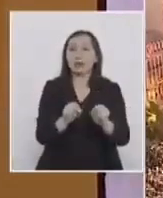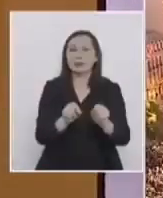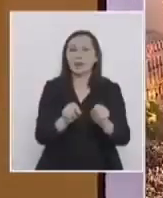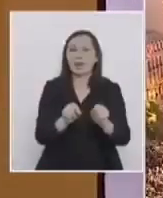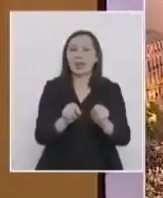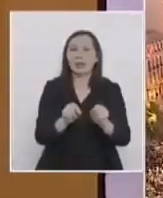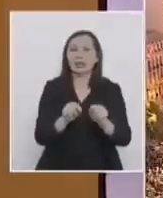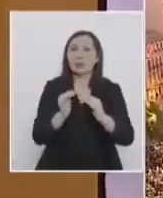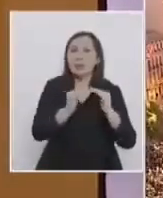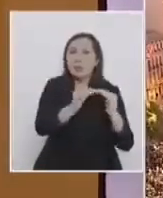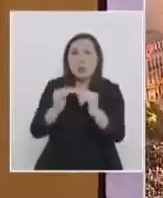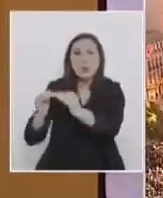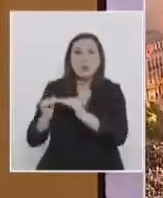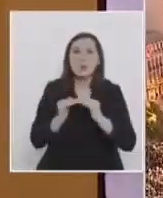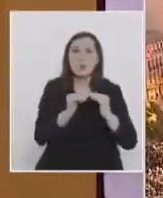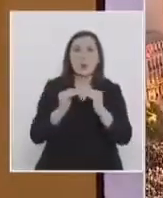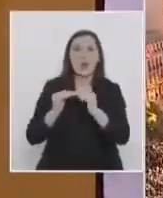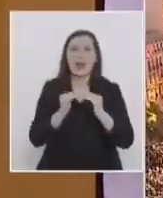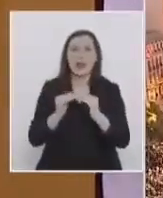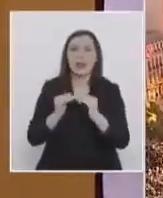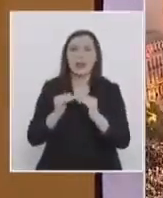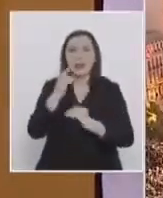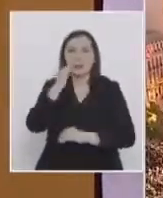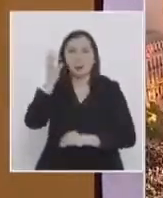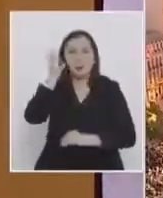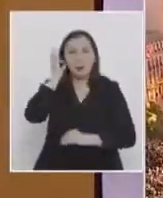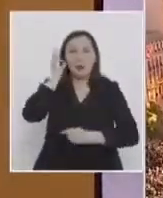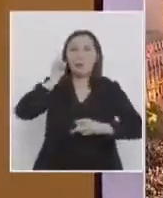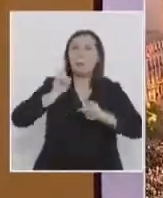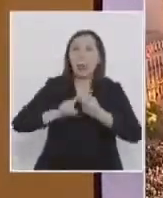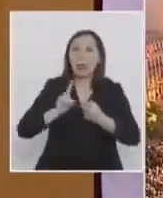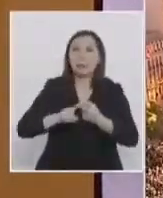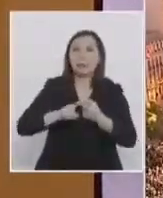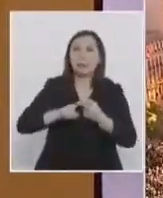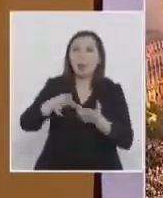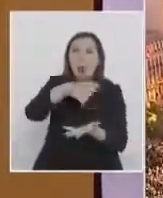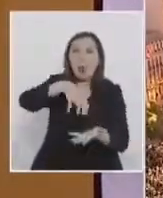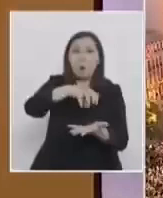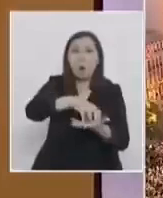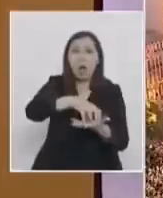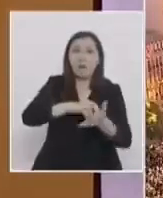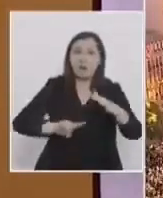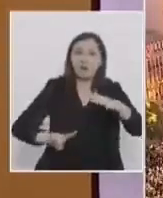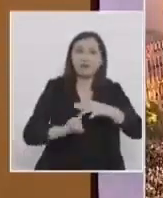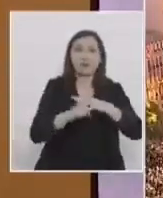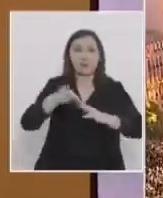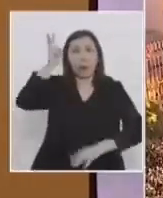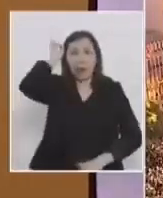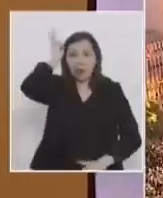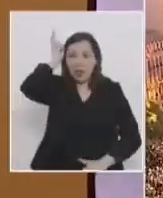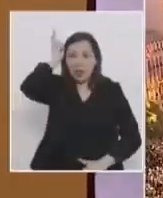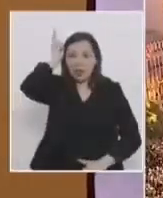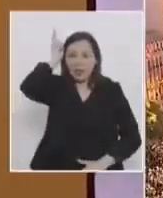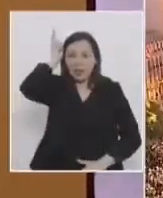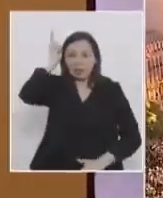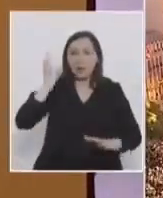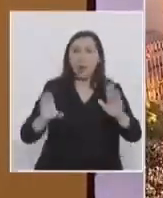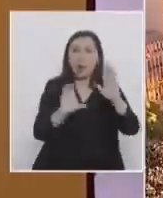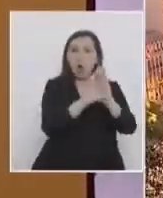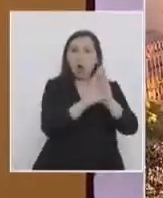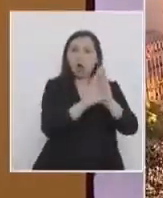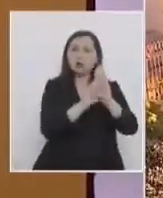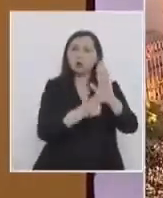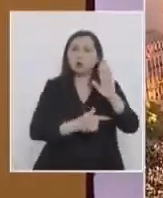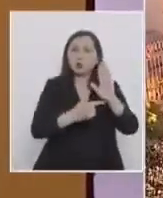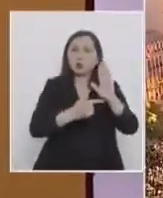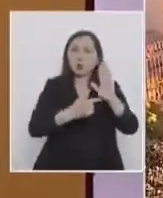de manera paritaria, con participación de los pueblos indígenas. Una constitución que sea